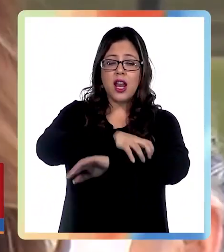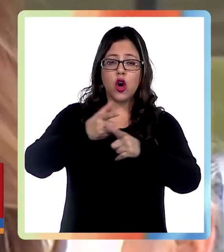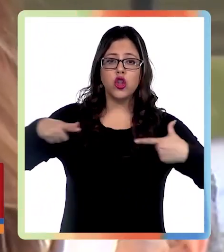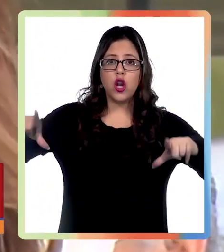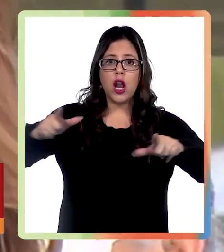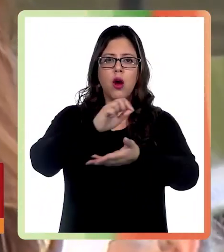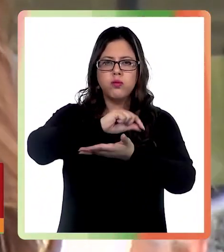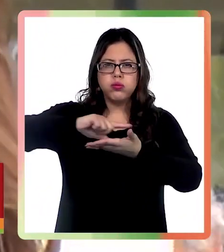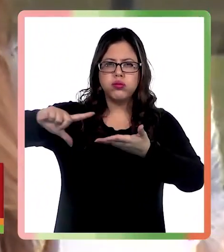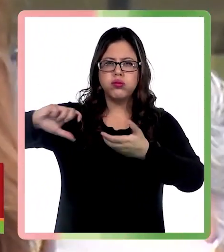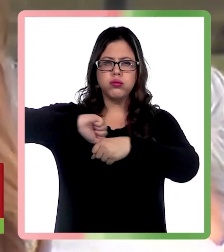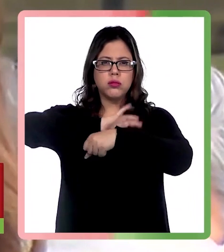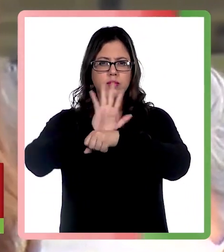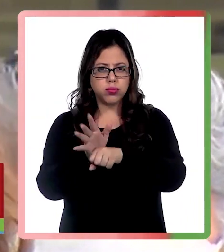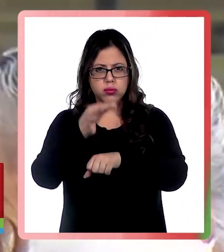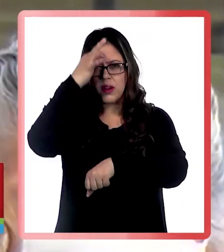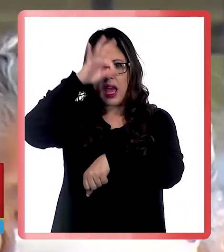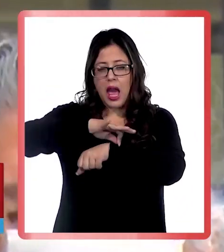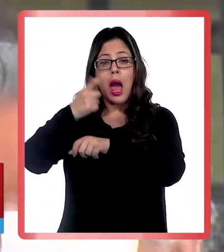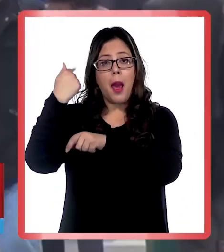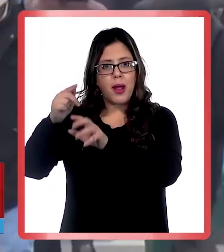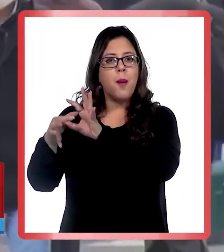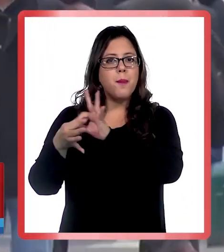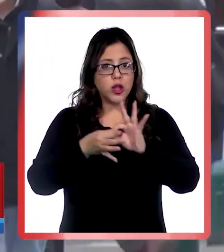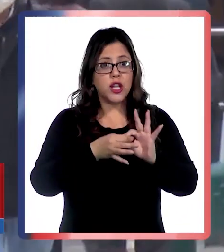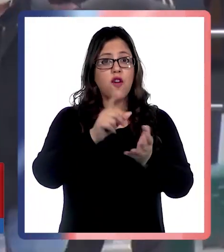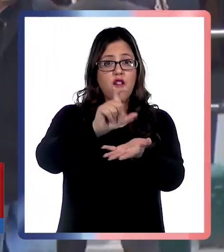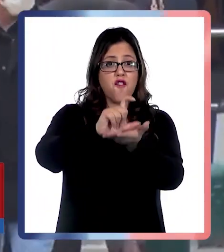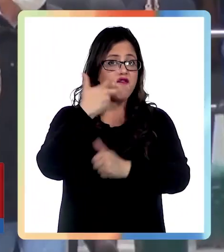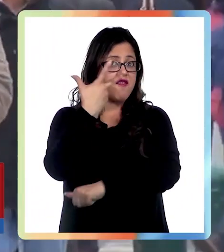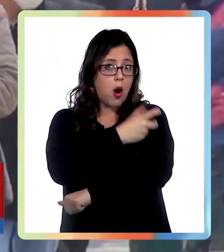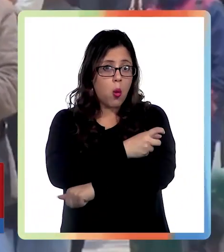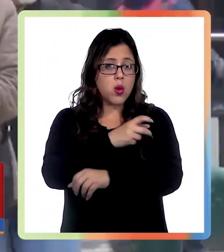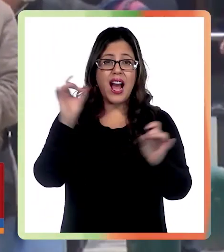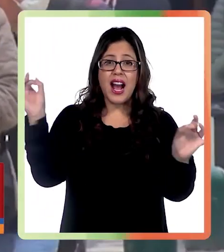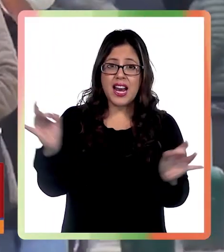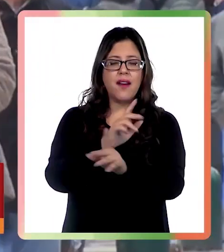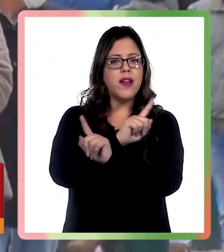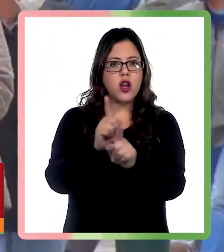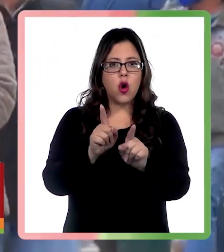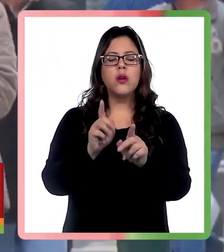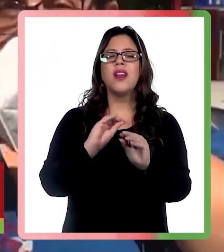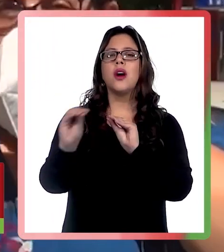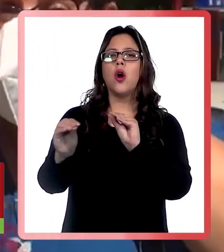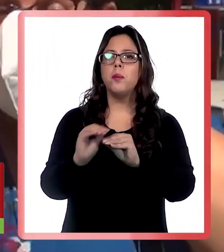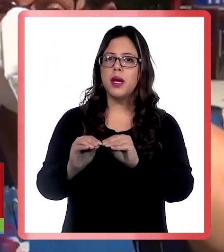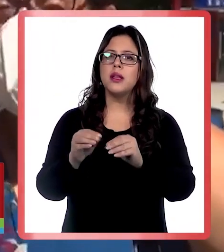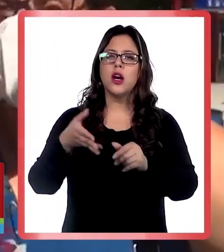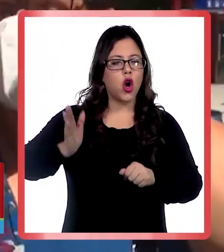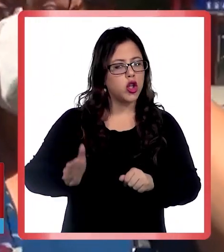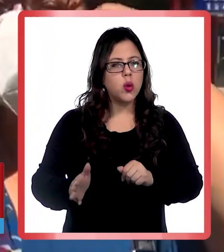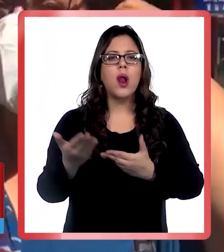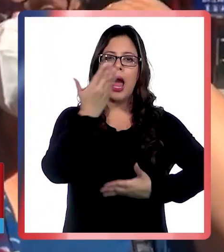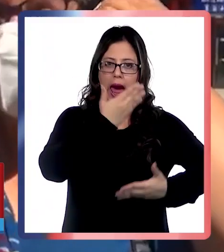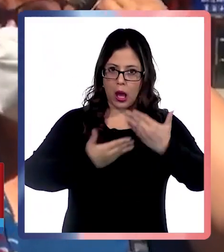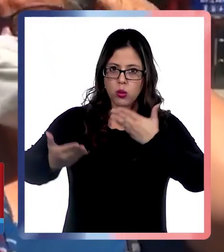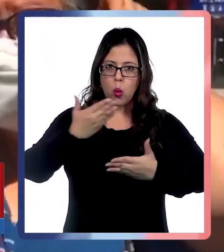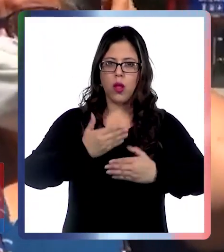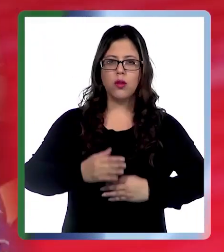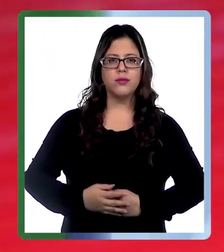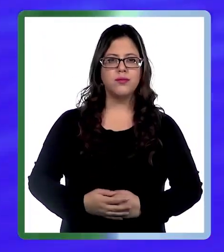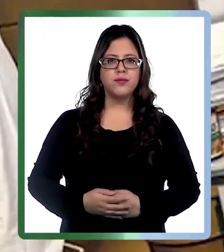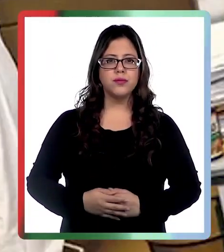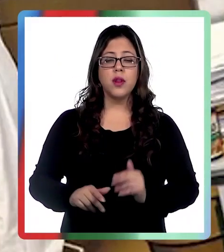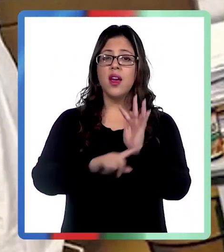aumento de los contagios de covid-19 pero gracias a las vacunas los cuadros no han sido graves recomiendan mantener las medidas de